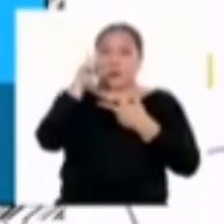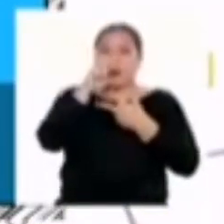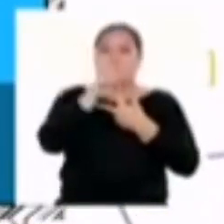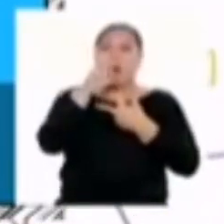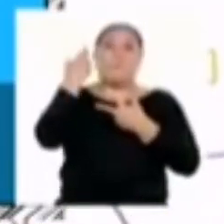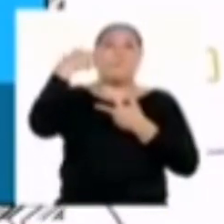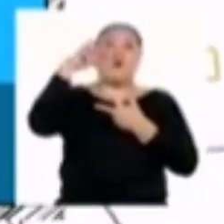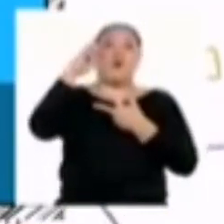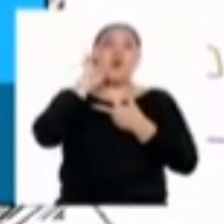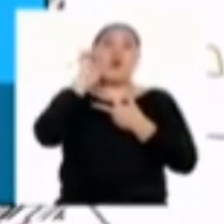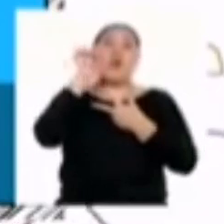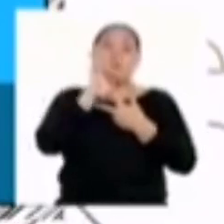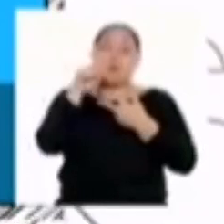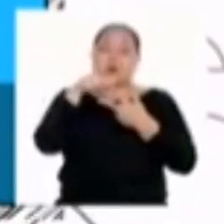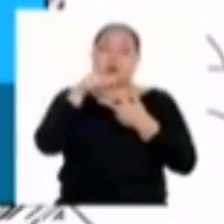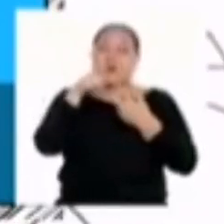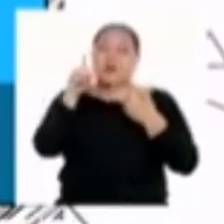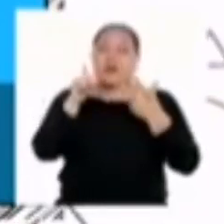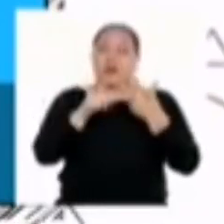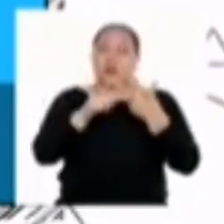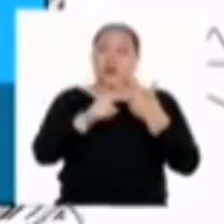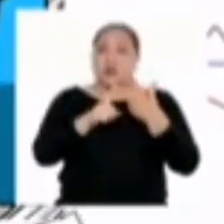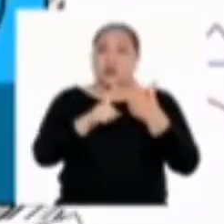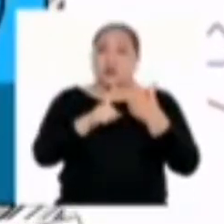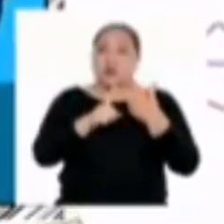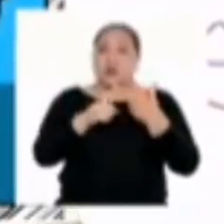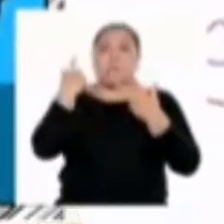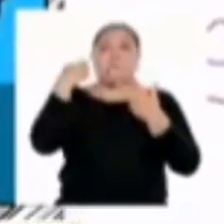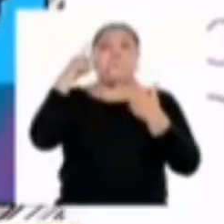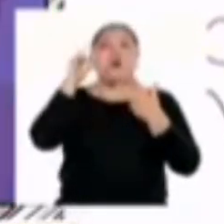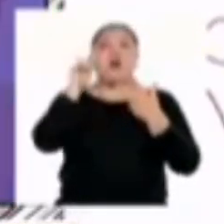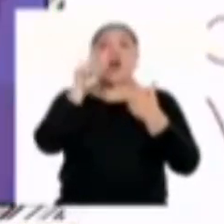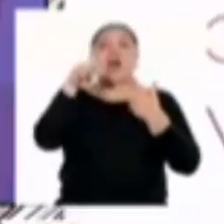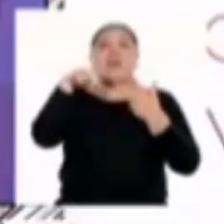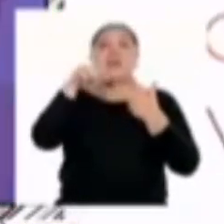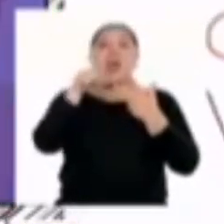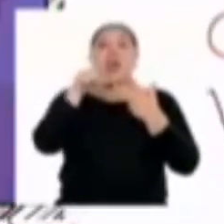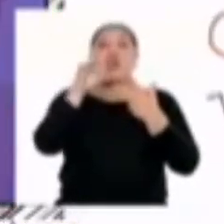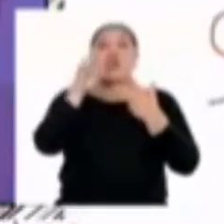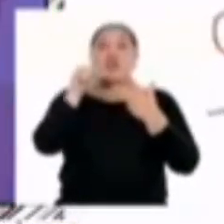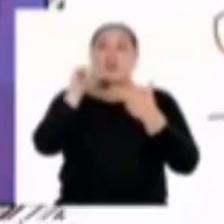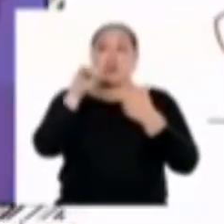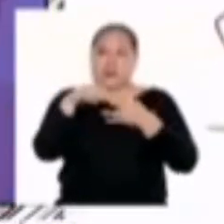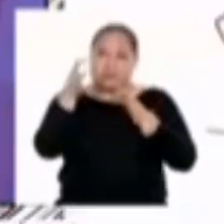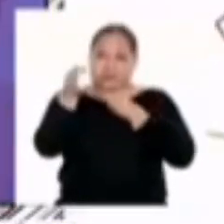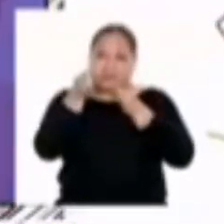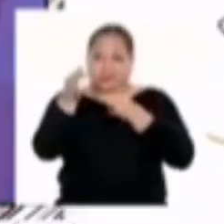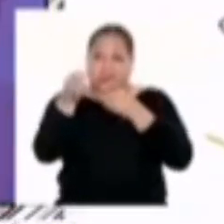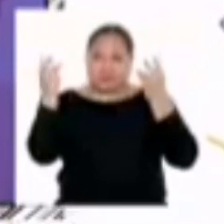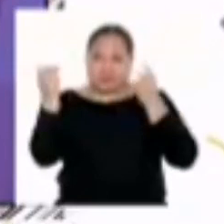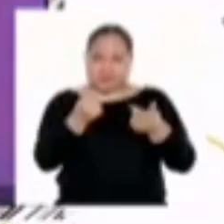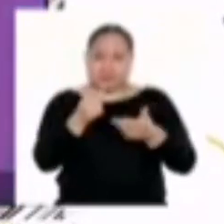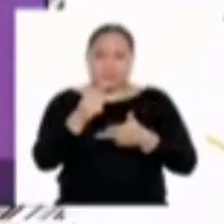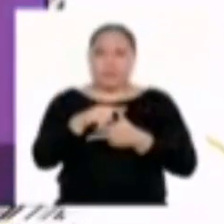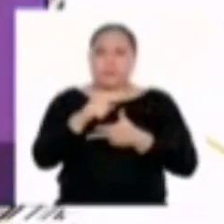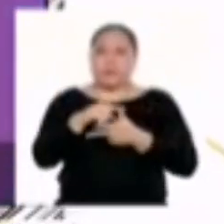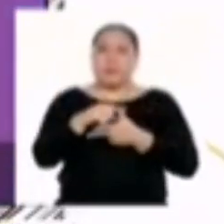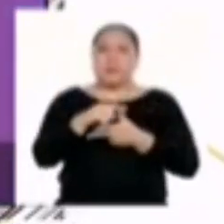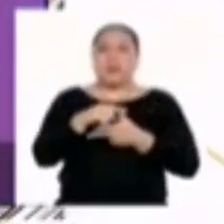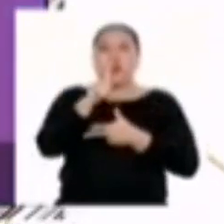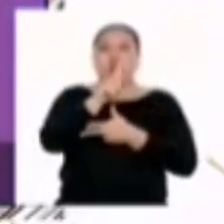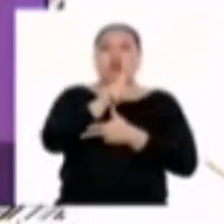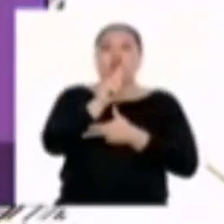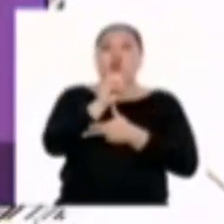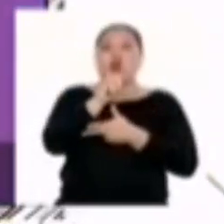por ejemplo y los argumentos racionales por analogía. Te lo explicamos al toque. Comencemos por